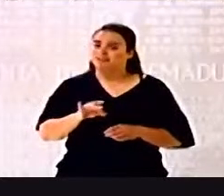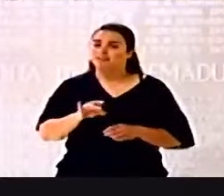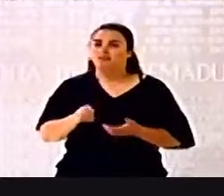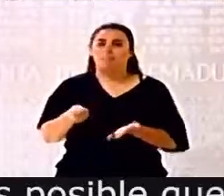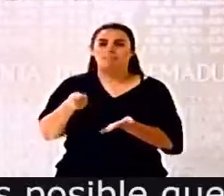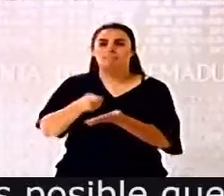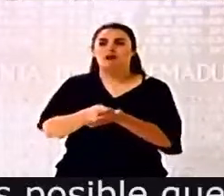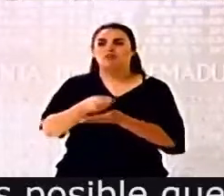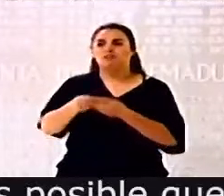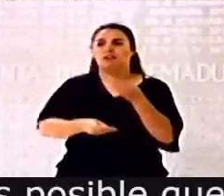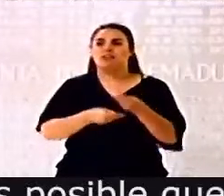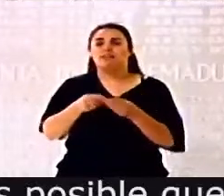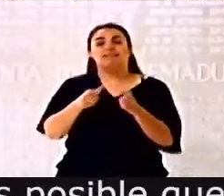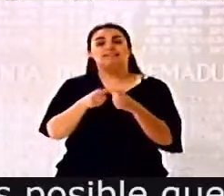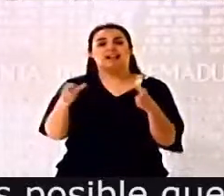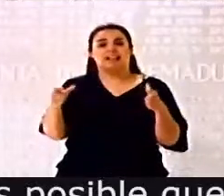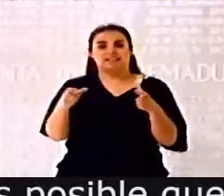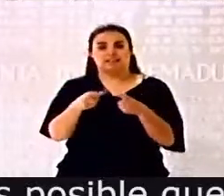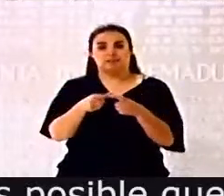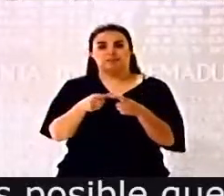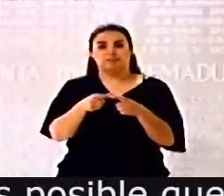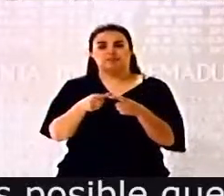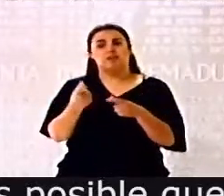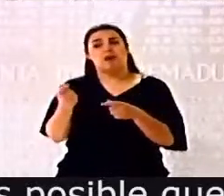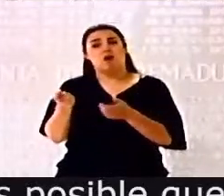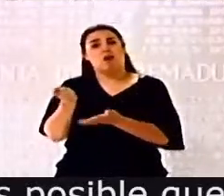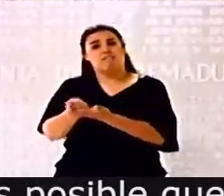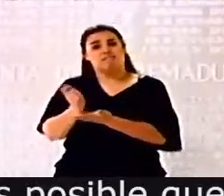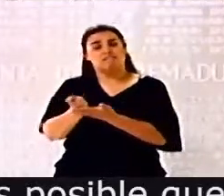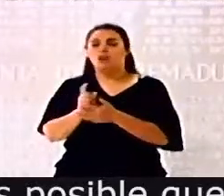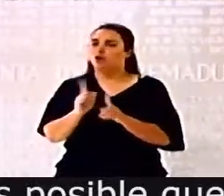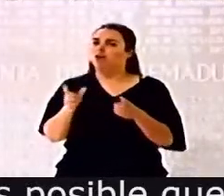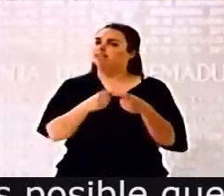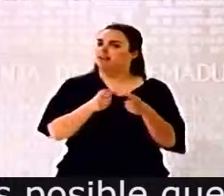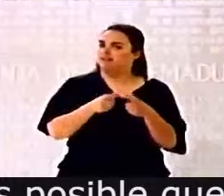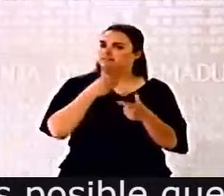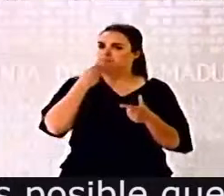pago con tarjeta en lugar del pago con dinero.